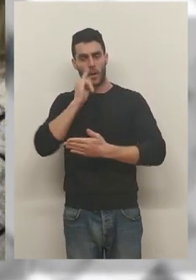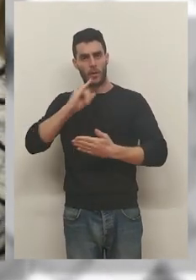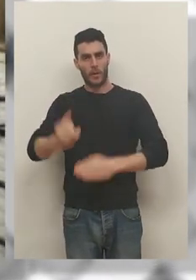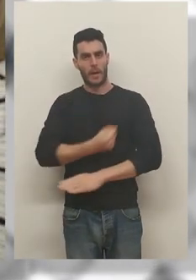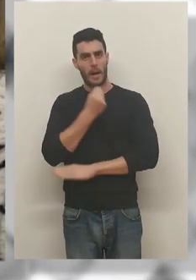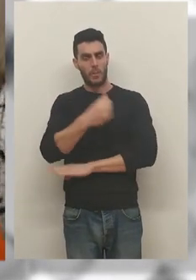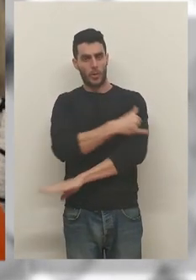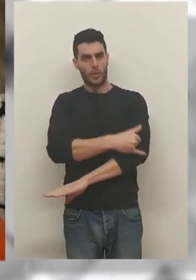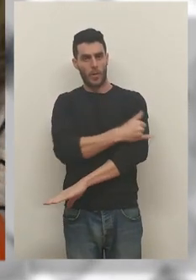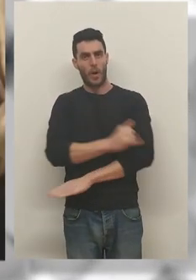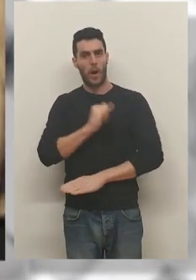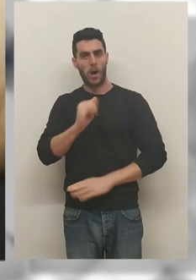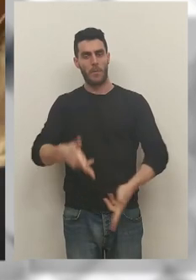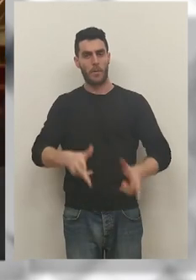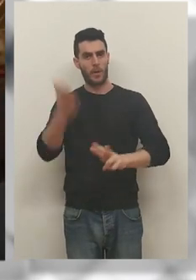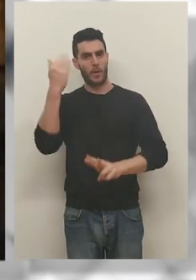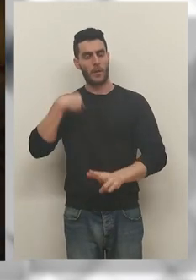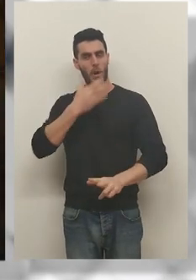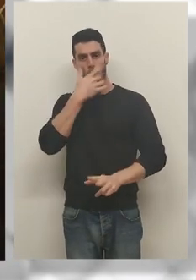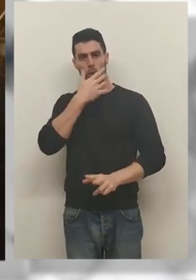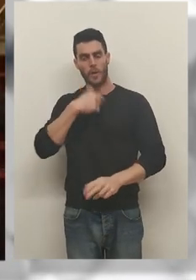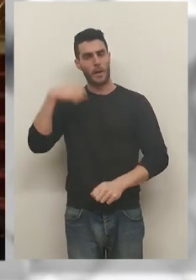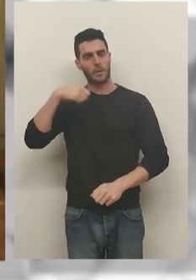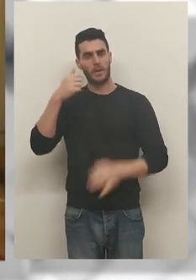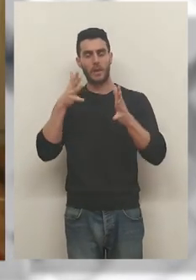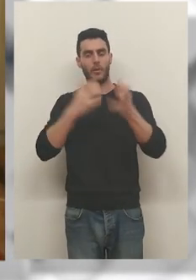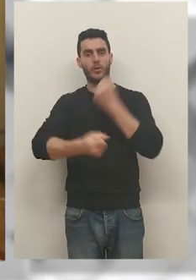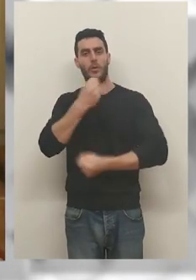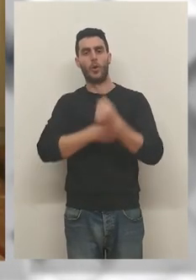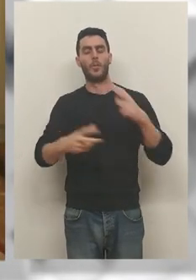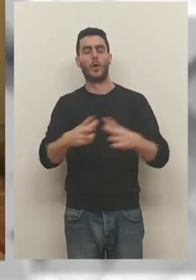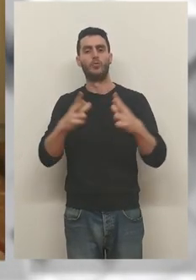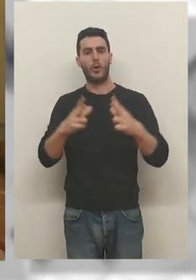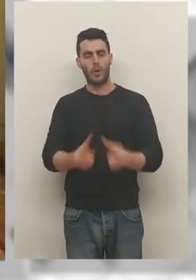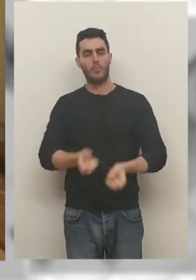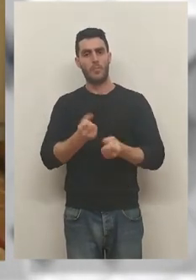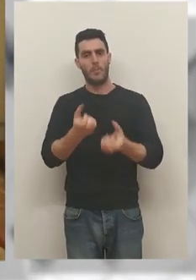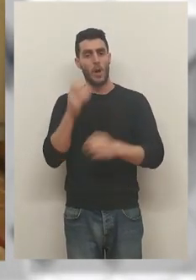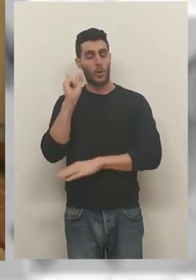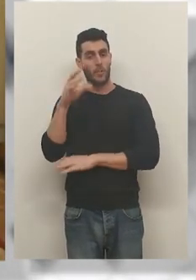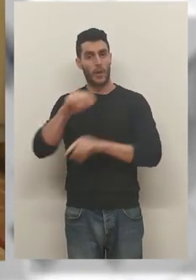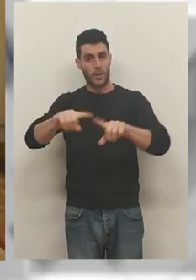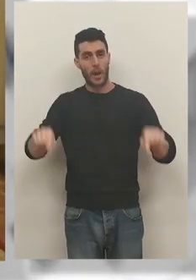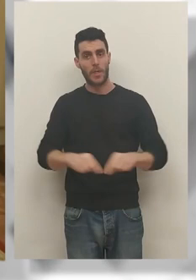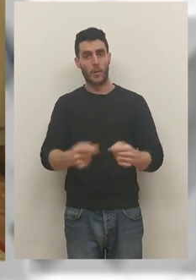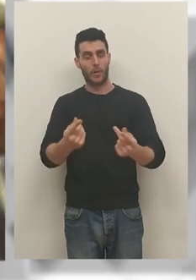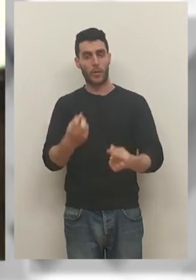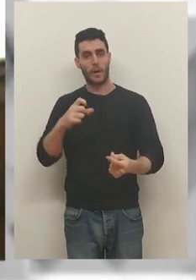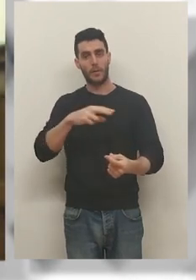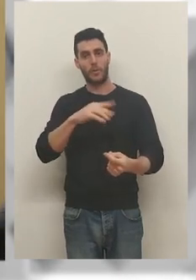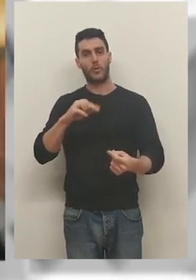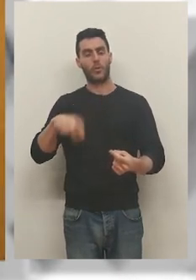La Rioja que cuenta con el apoyo del gobierno regional permitió ayer conocer la visión del presidente del Consejo económico y social en una conferencia en el círculo